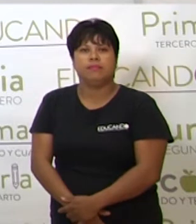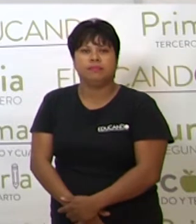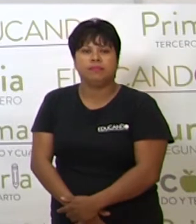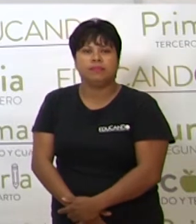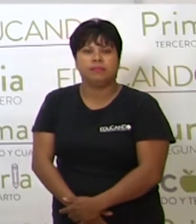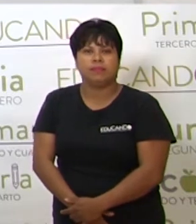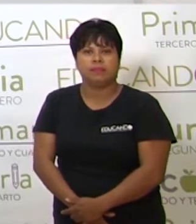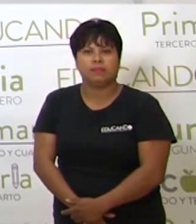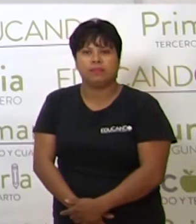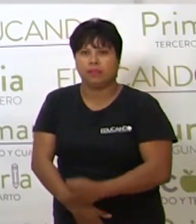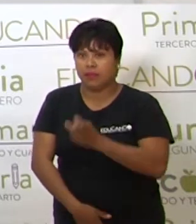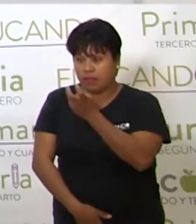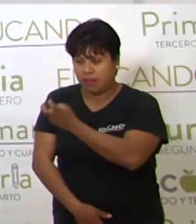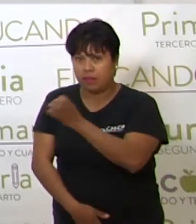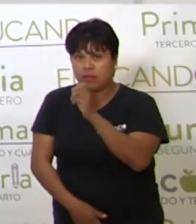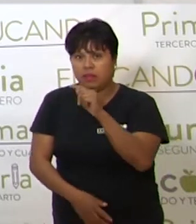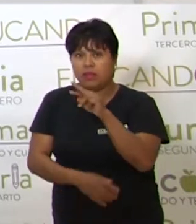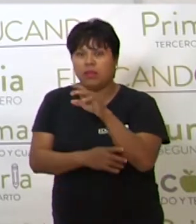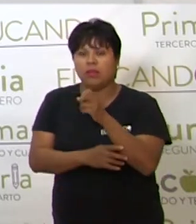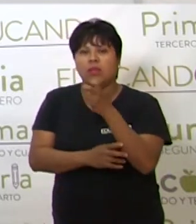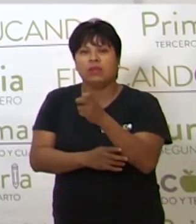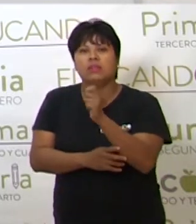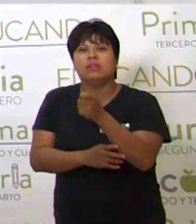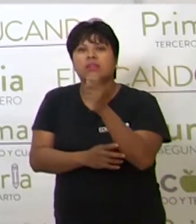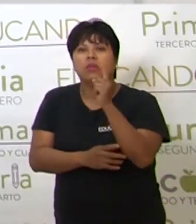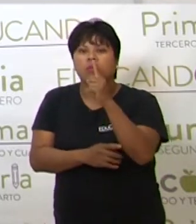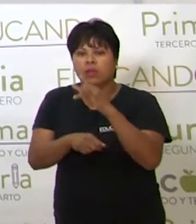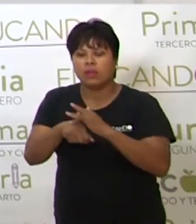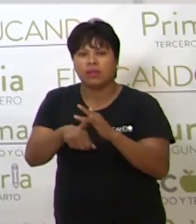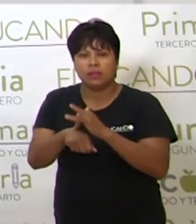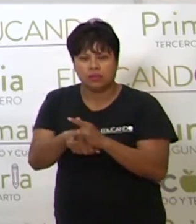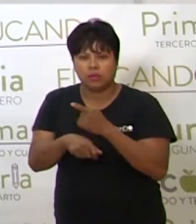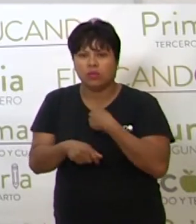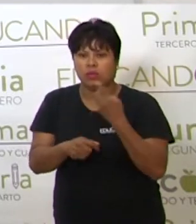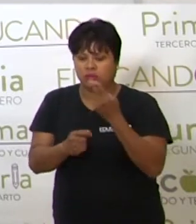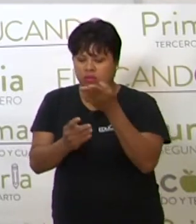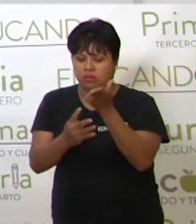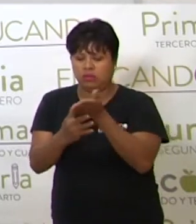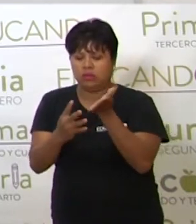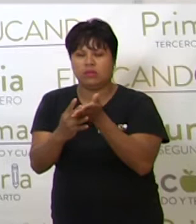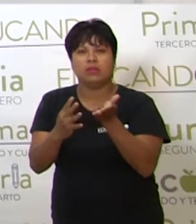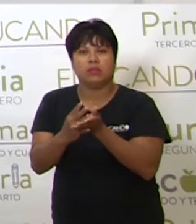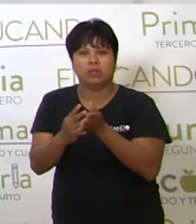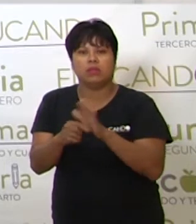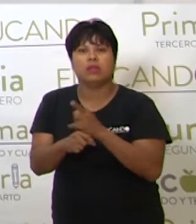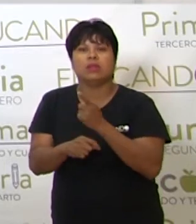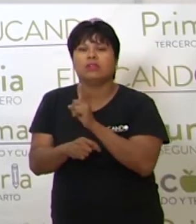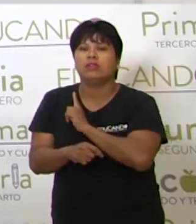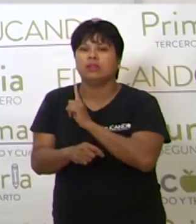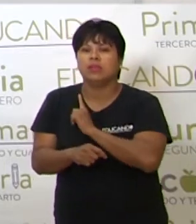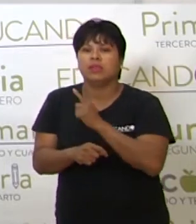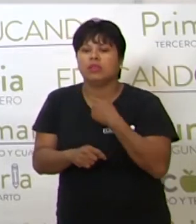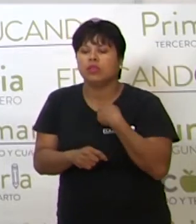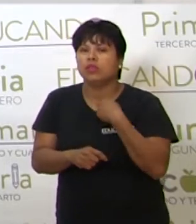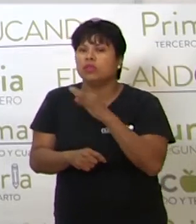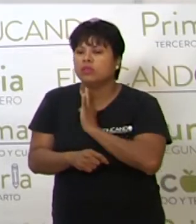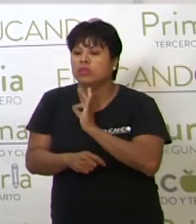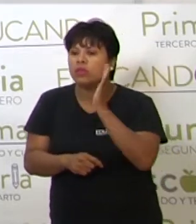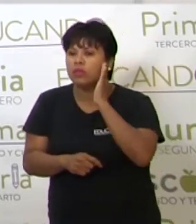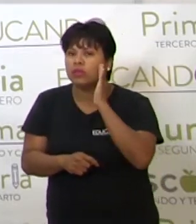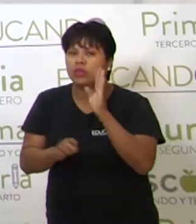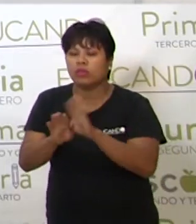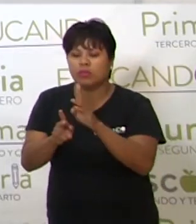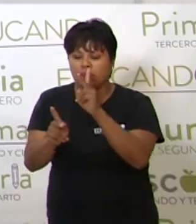este entero recordemos que es un queso que lo estoy fraccionando porque nada más voy a estoy produciendo parte de él